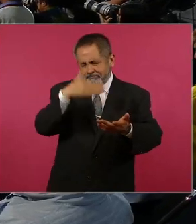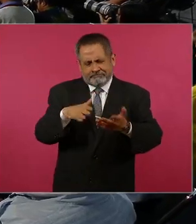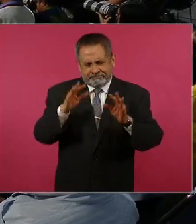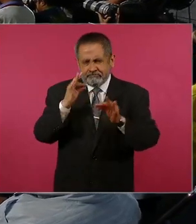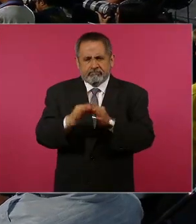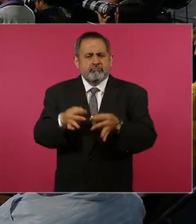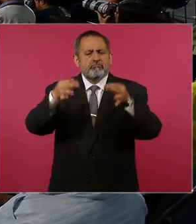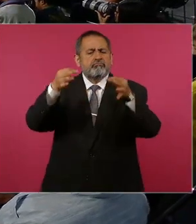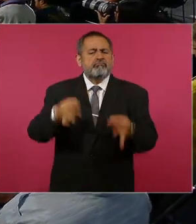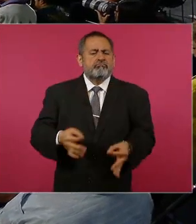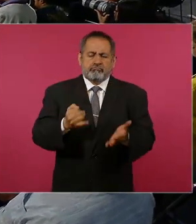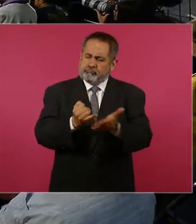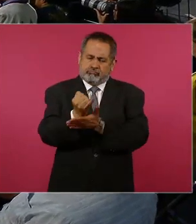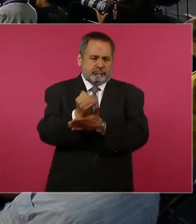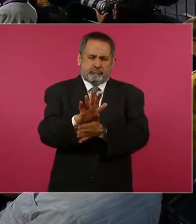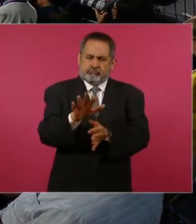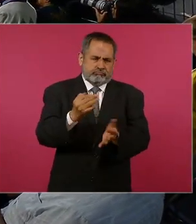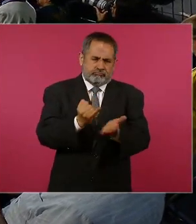oficial.